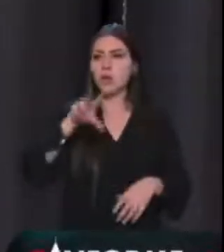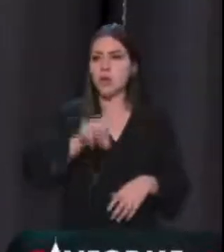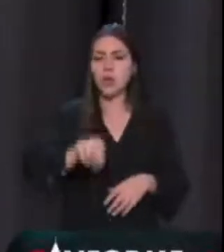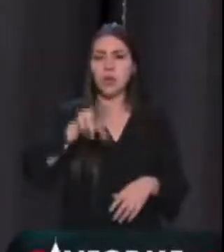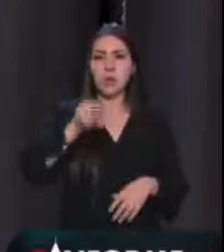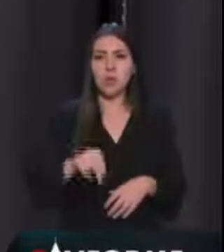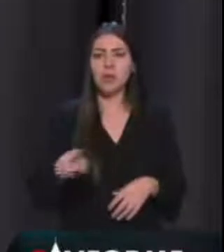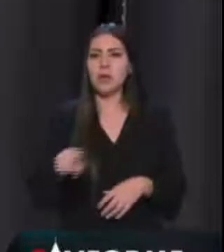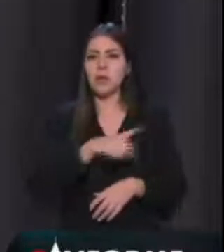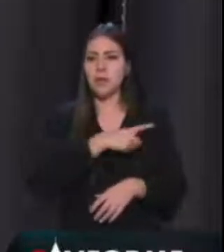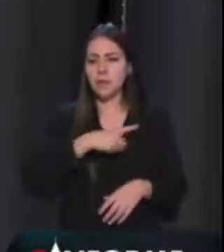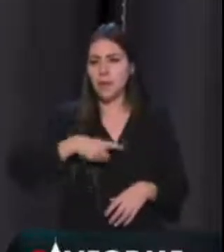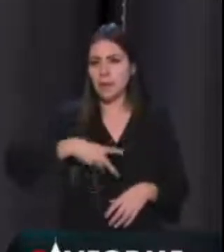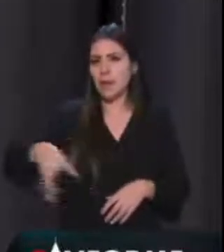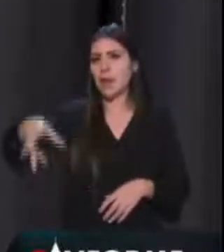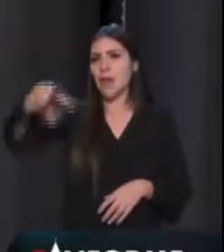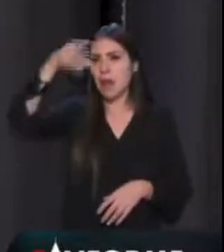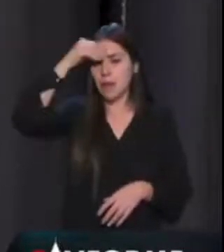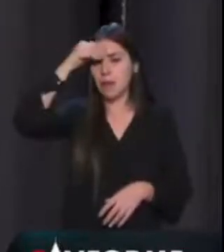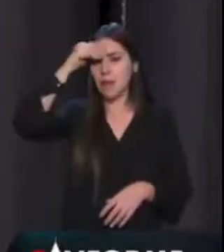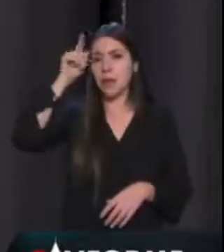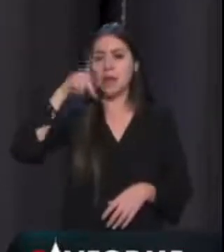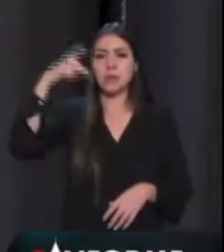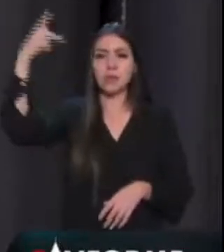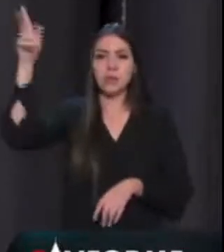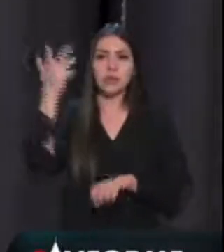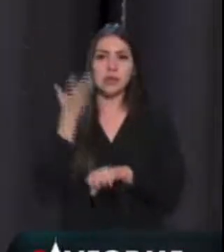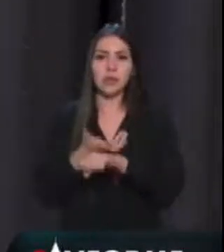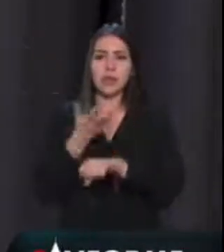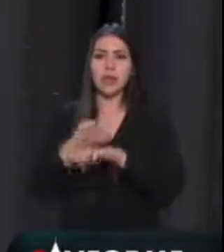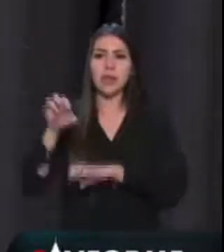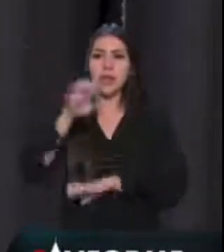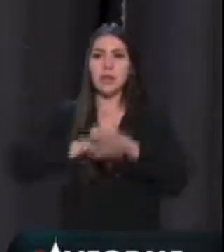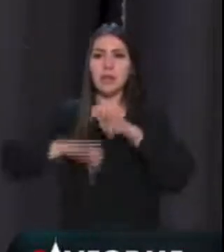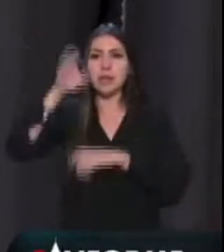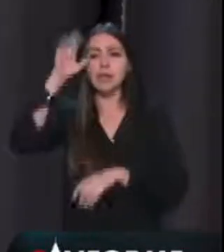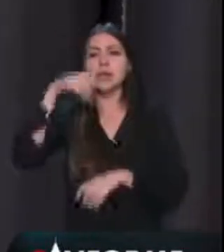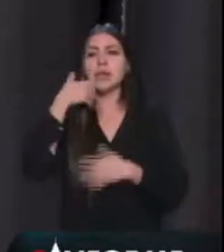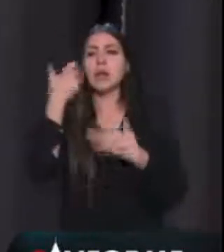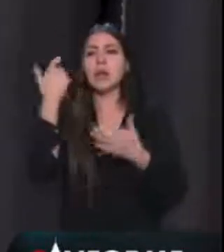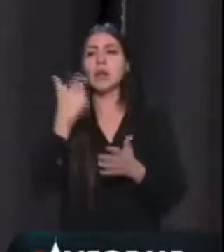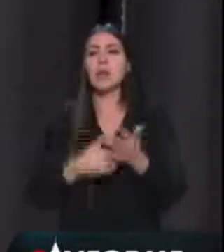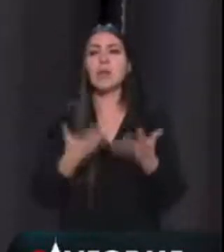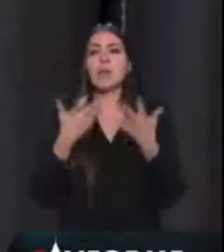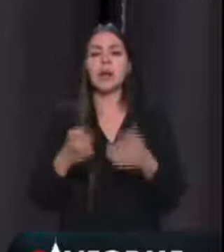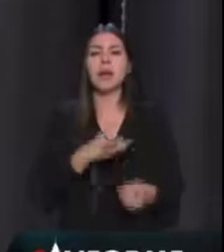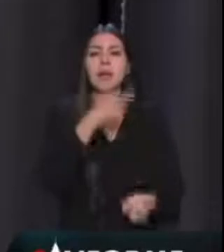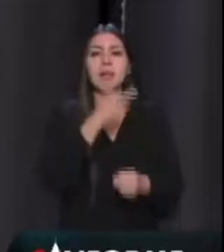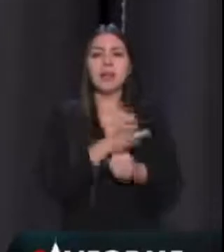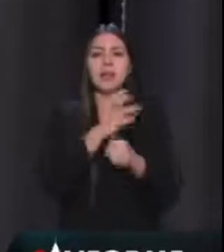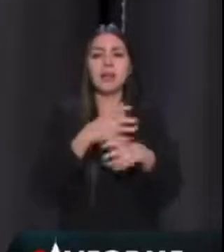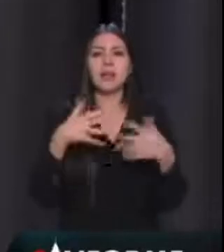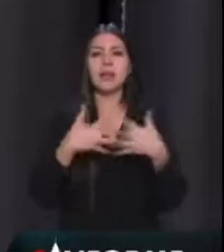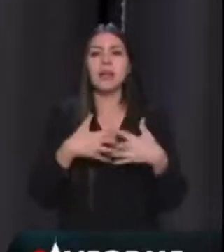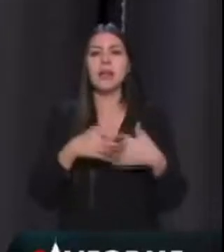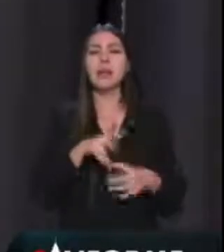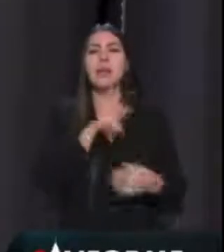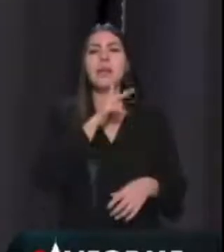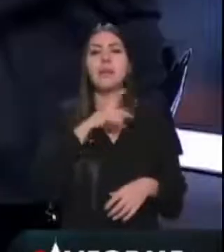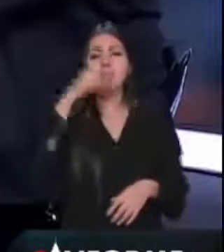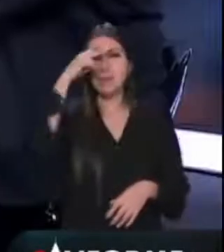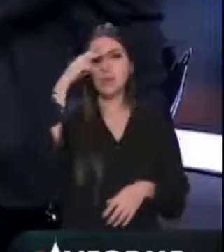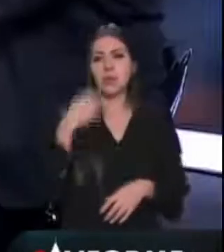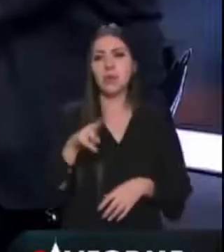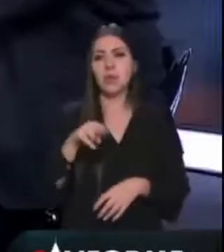a la derecha norteamericana cuando la empresa CNOOC china quiso adquirir la tercera petrolera norteamericana Unocal,